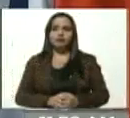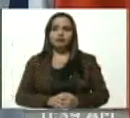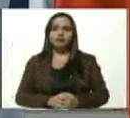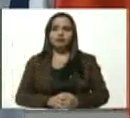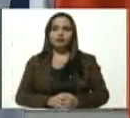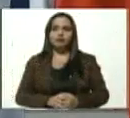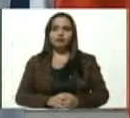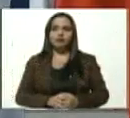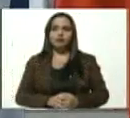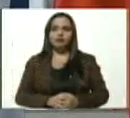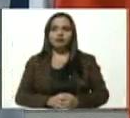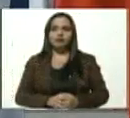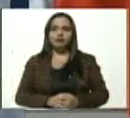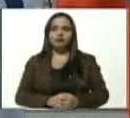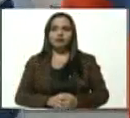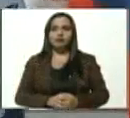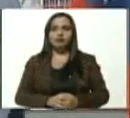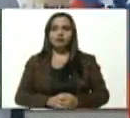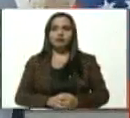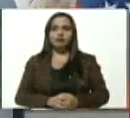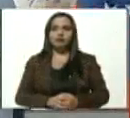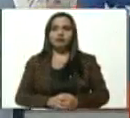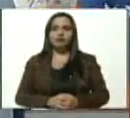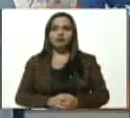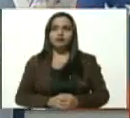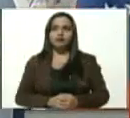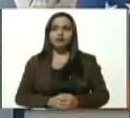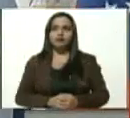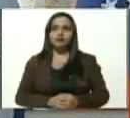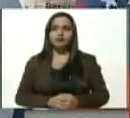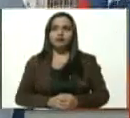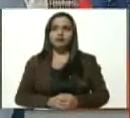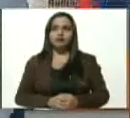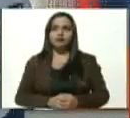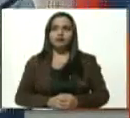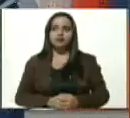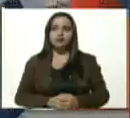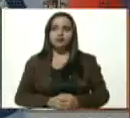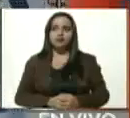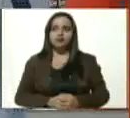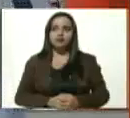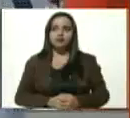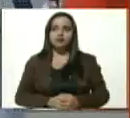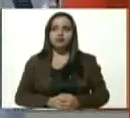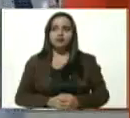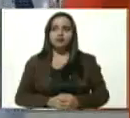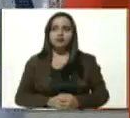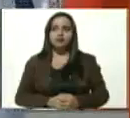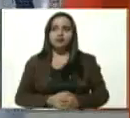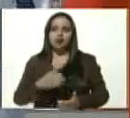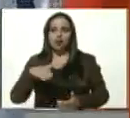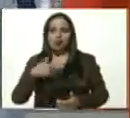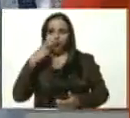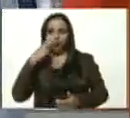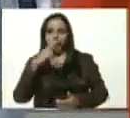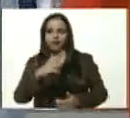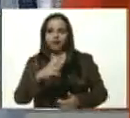Podemos ver acá algunas de las evidencias recolectadas. Igualmente